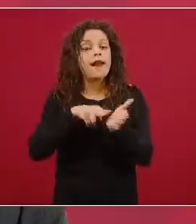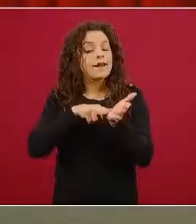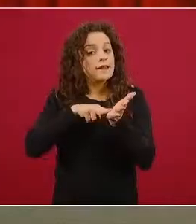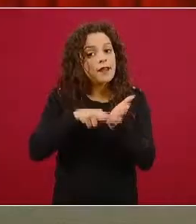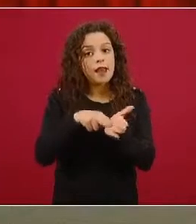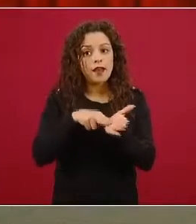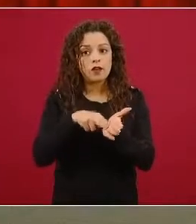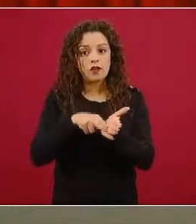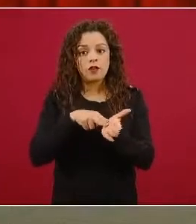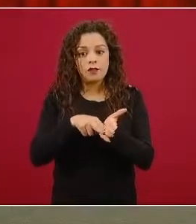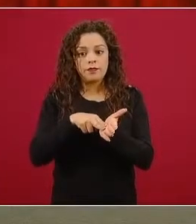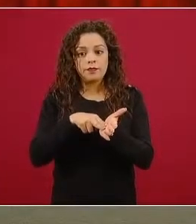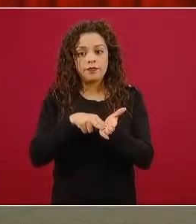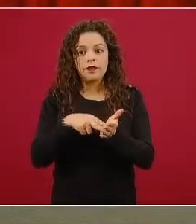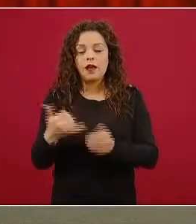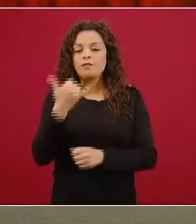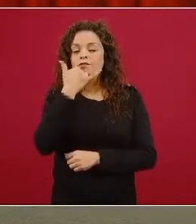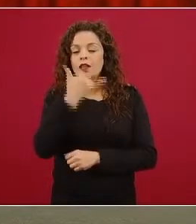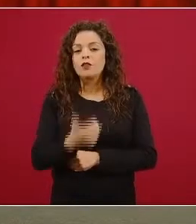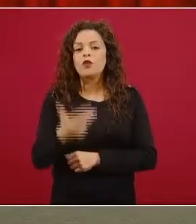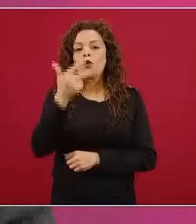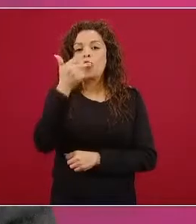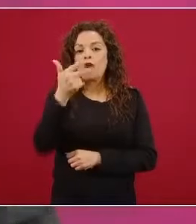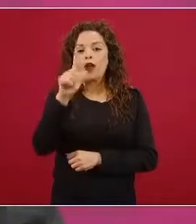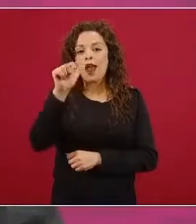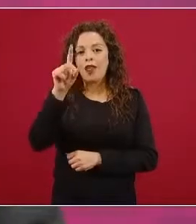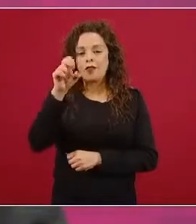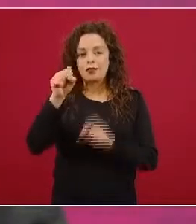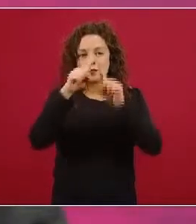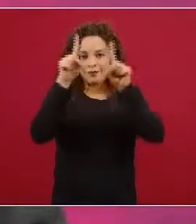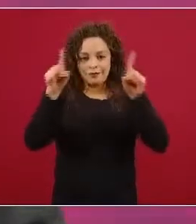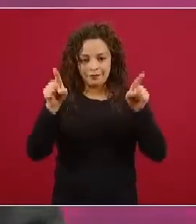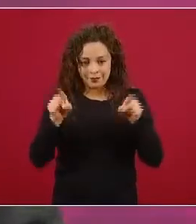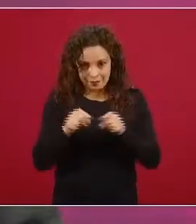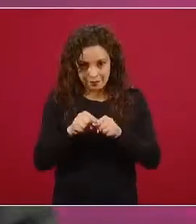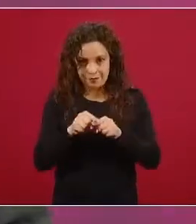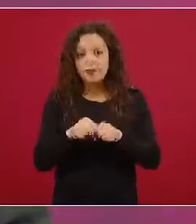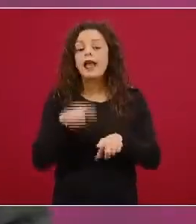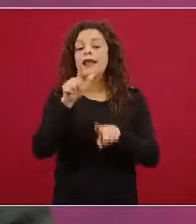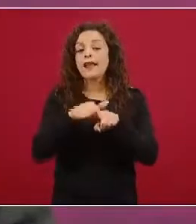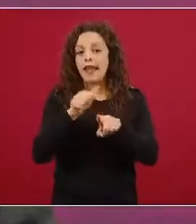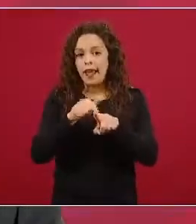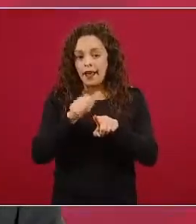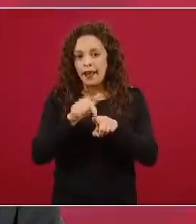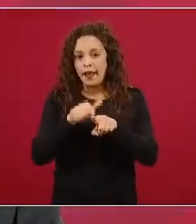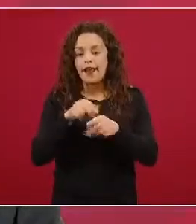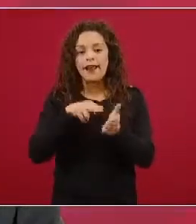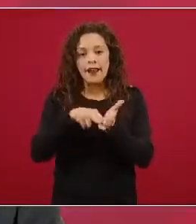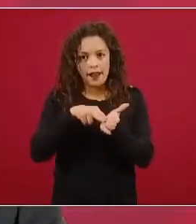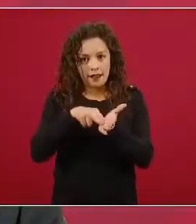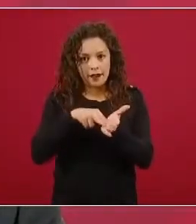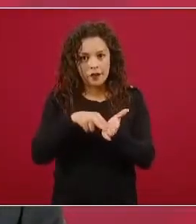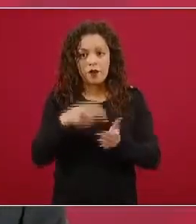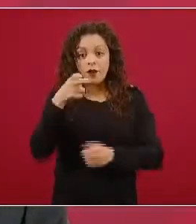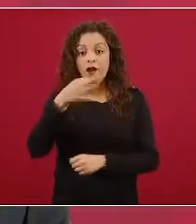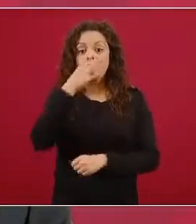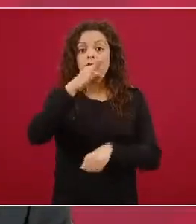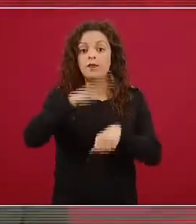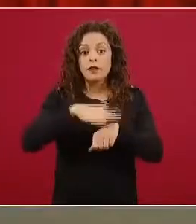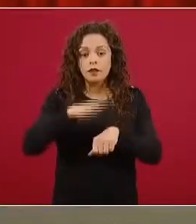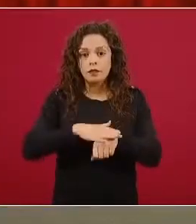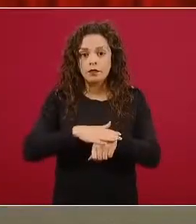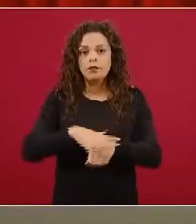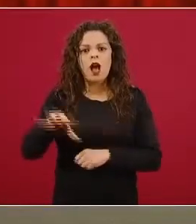negro, perdón, un octágono de color negro, no es hexágono, es octágono, tiene 8 lados, es de color negro y pueden decir alto